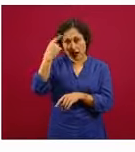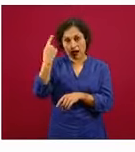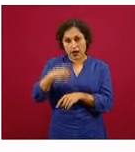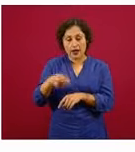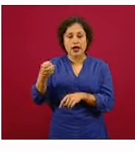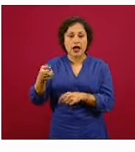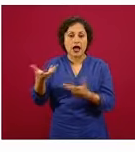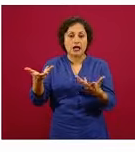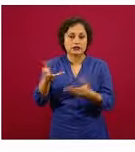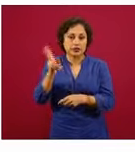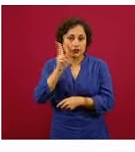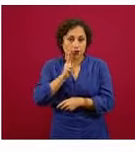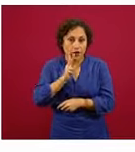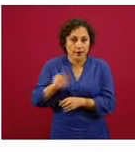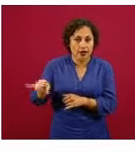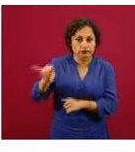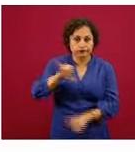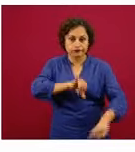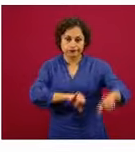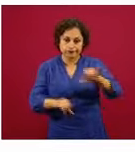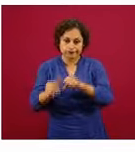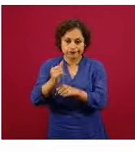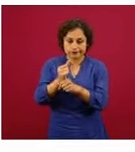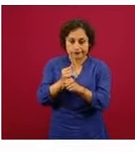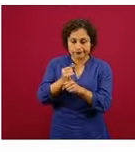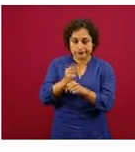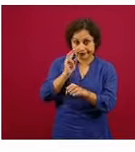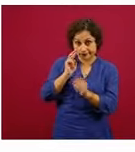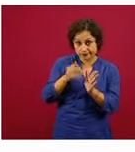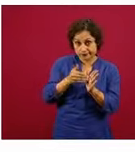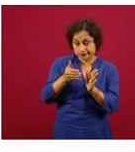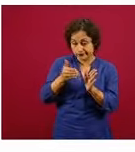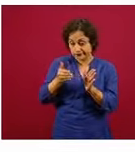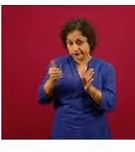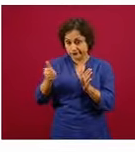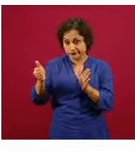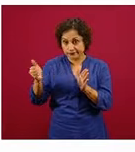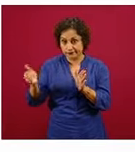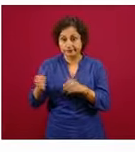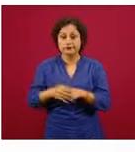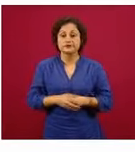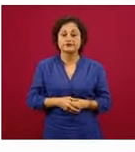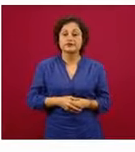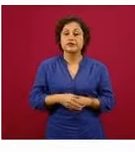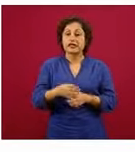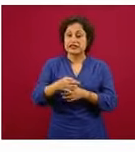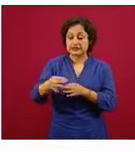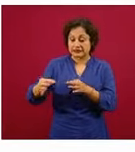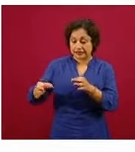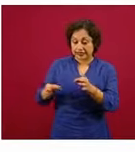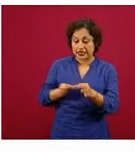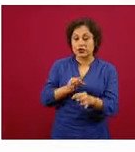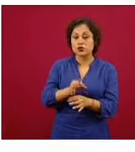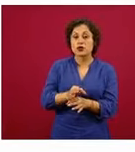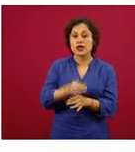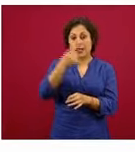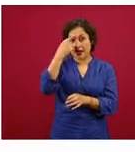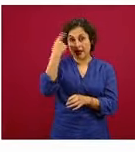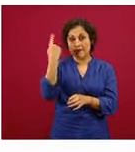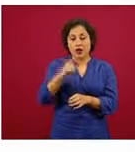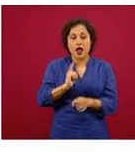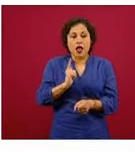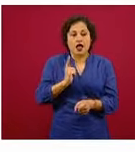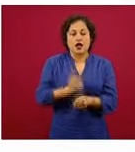se hacen las pruebas y como ustedes verán, el seguimiento es en todo igual. Células presentadoras de antígeno que reconocen